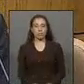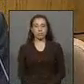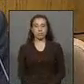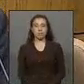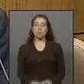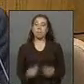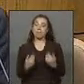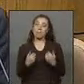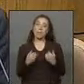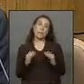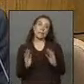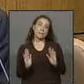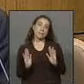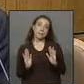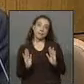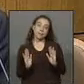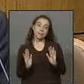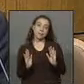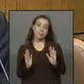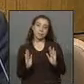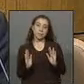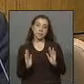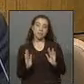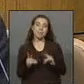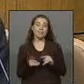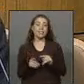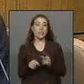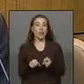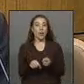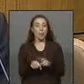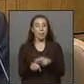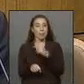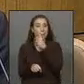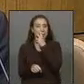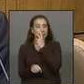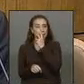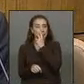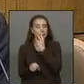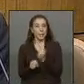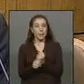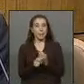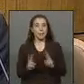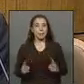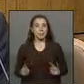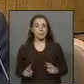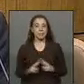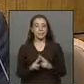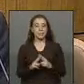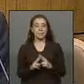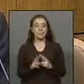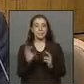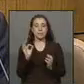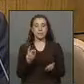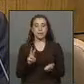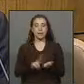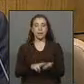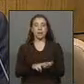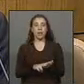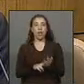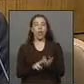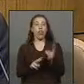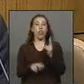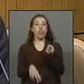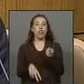que esto, señor ministro, se vea complementado con la construcción de una efectiva doble